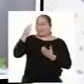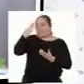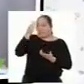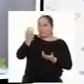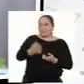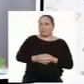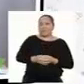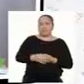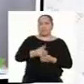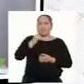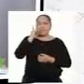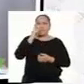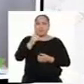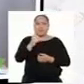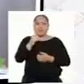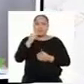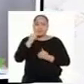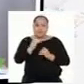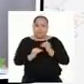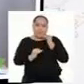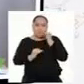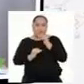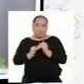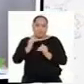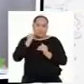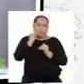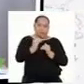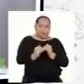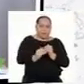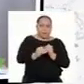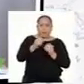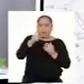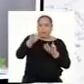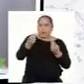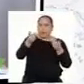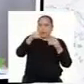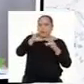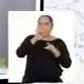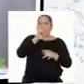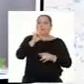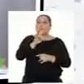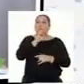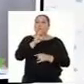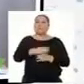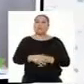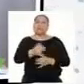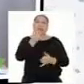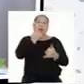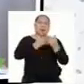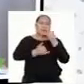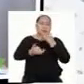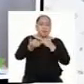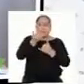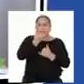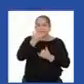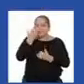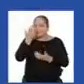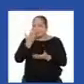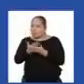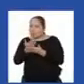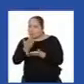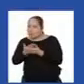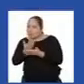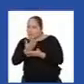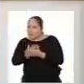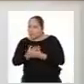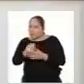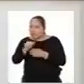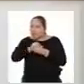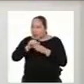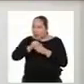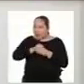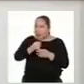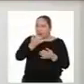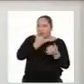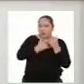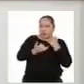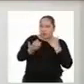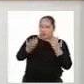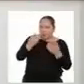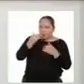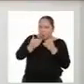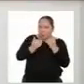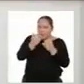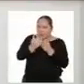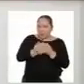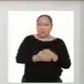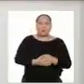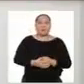es, ¿si hay un paso a paso o algo así cuando utilizo la estrategia de ensayo y error? En